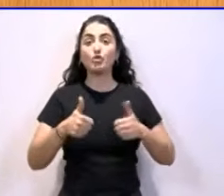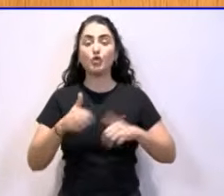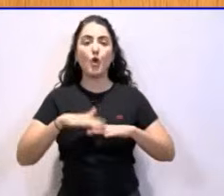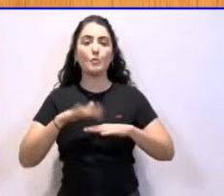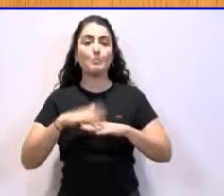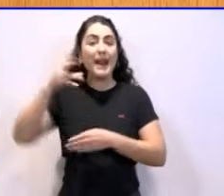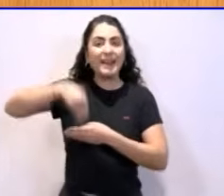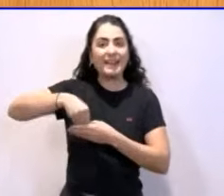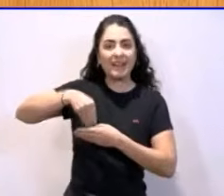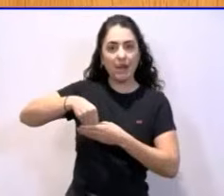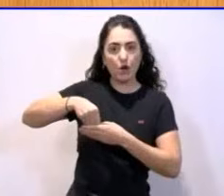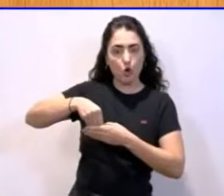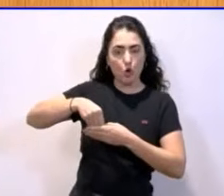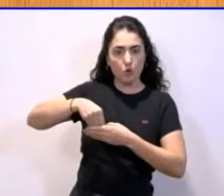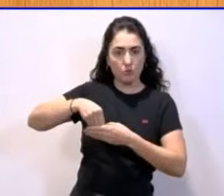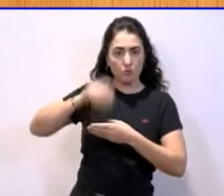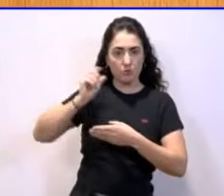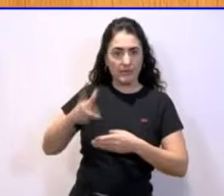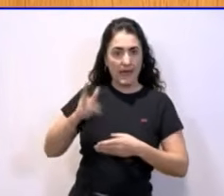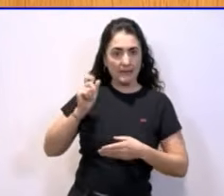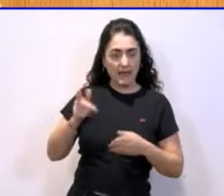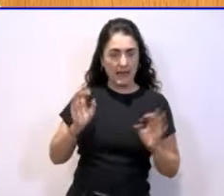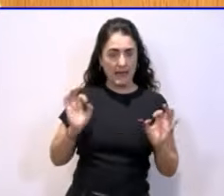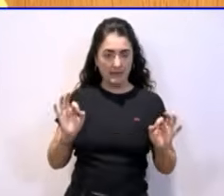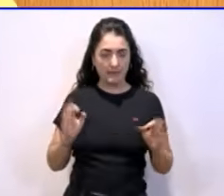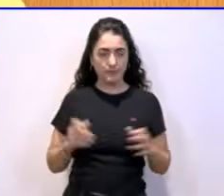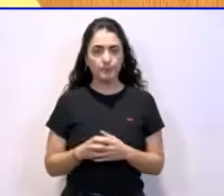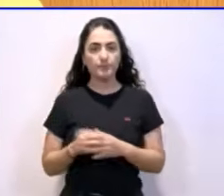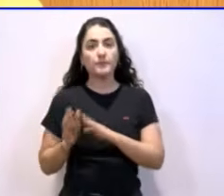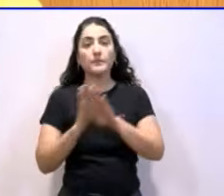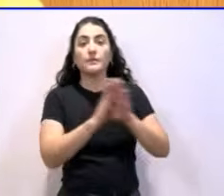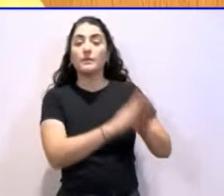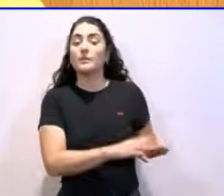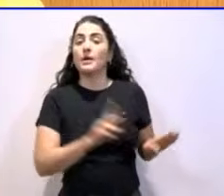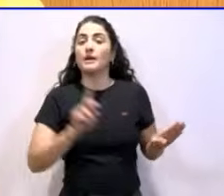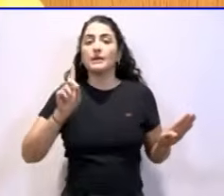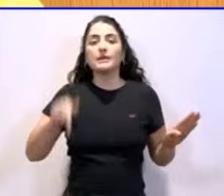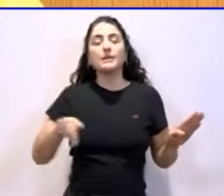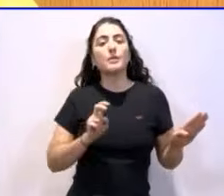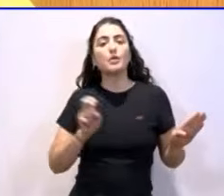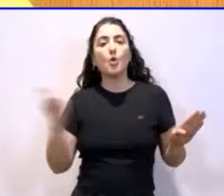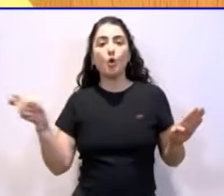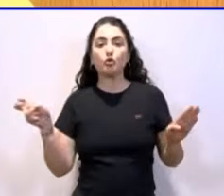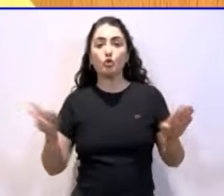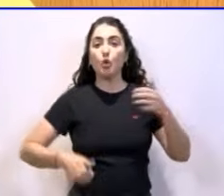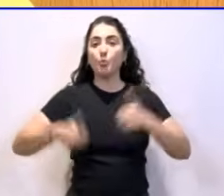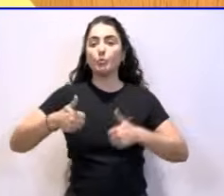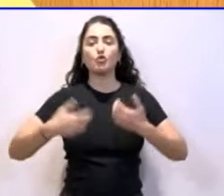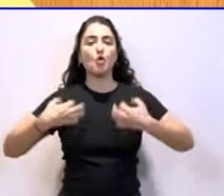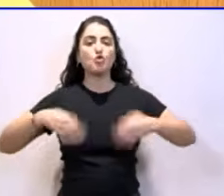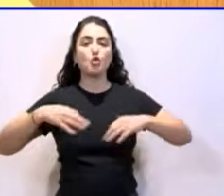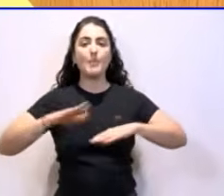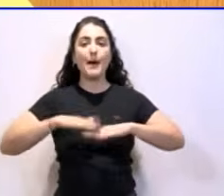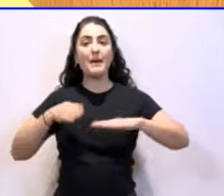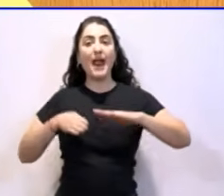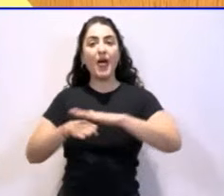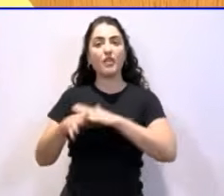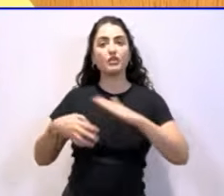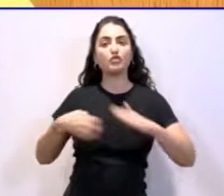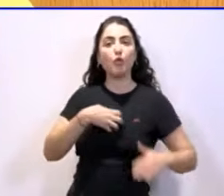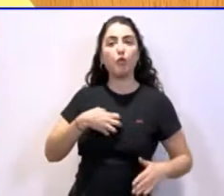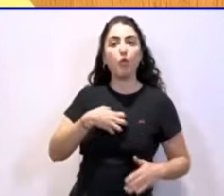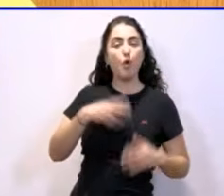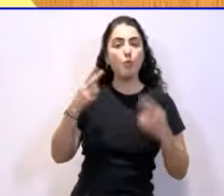en muchas ocasiones, ¿verdad? Y luego también hay otros que, con la oposición normal para el acceso a la función pública,